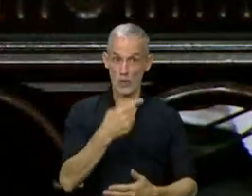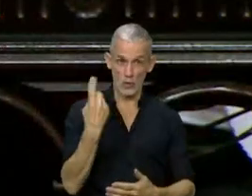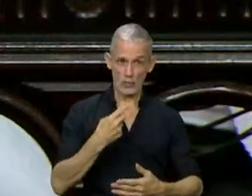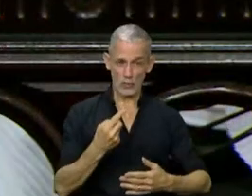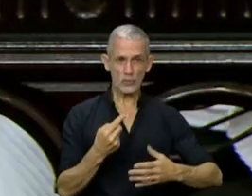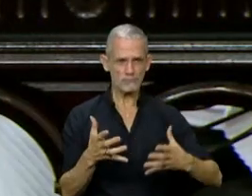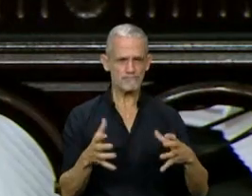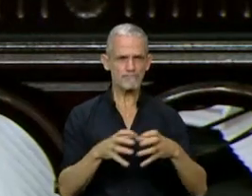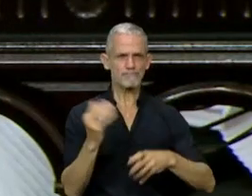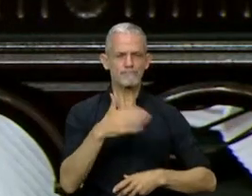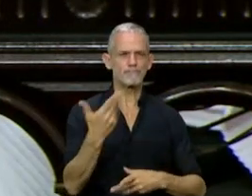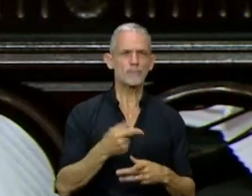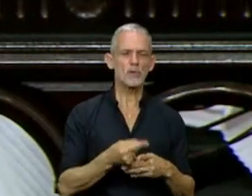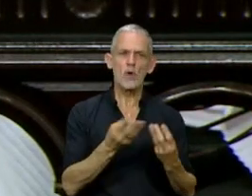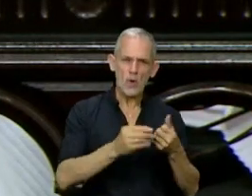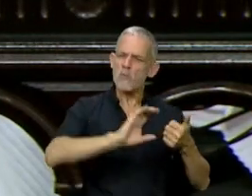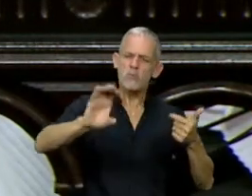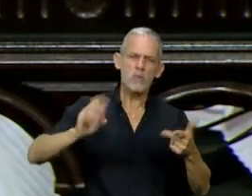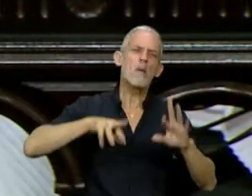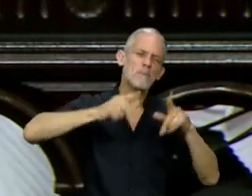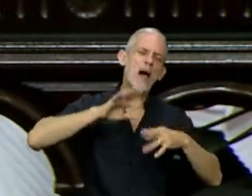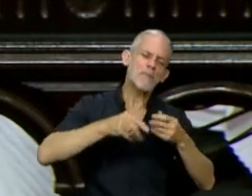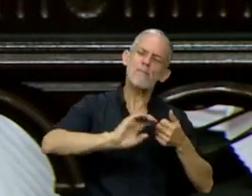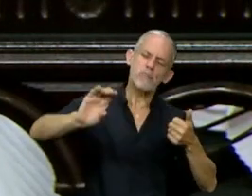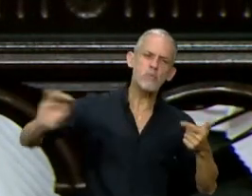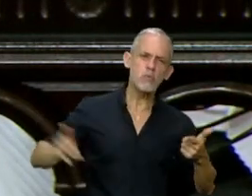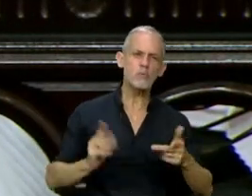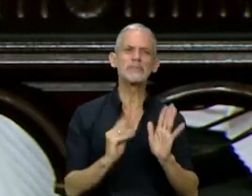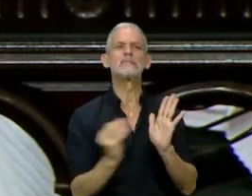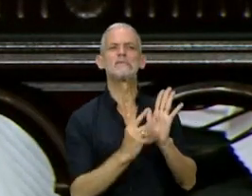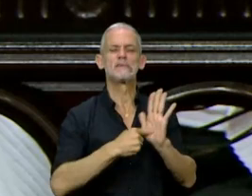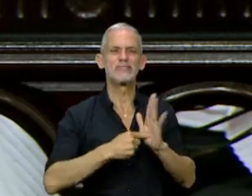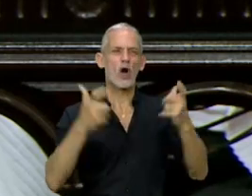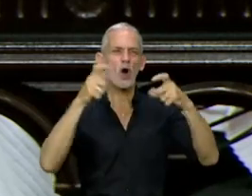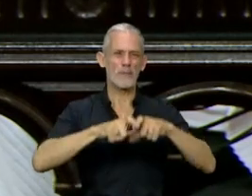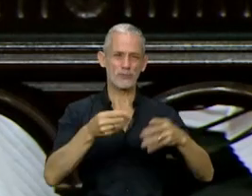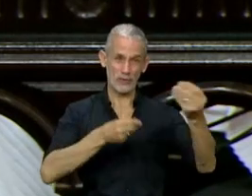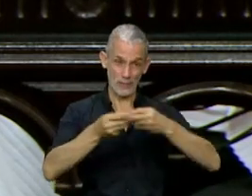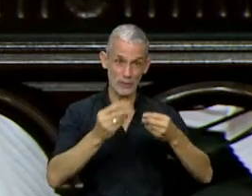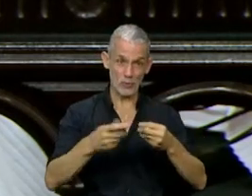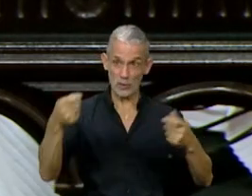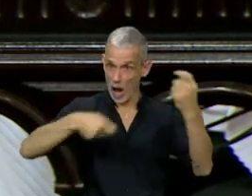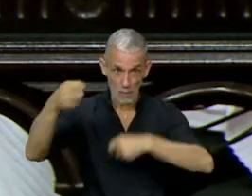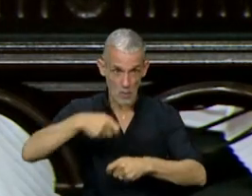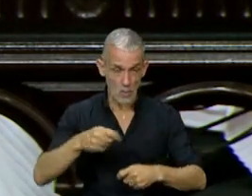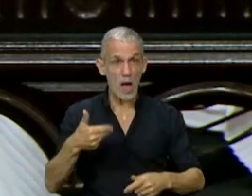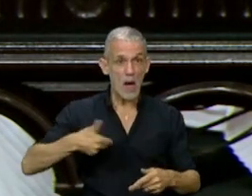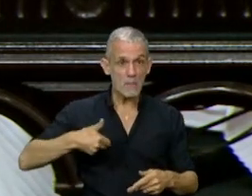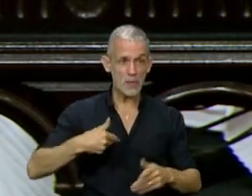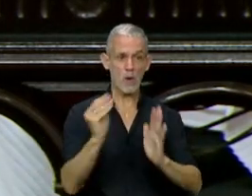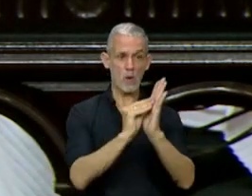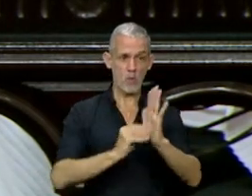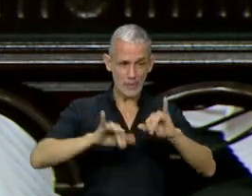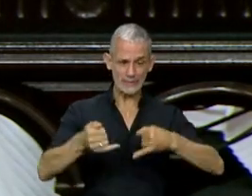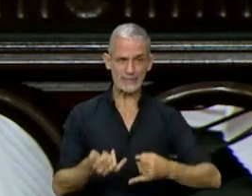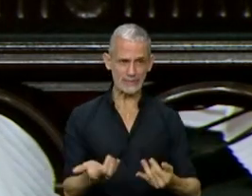Nosotros, además de todas las partidas sociales que se incorporaron específicamente en la Comisión de Presupuesto, nosotros venimos a